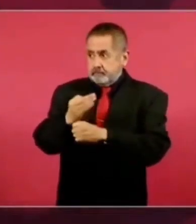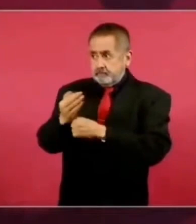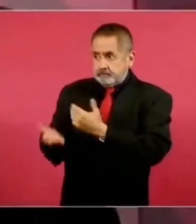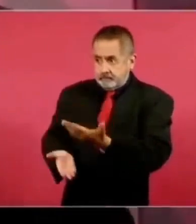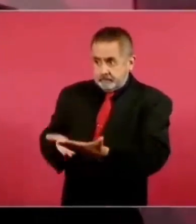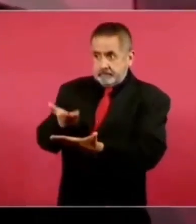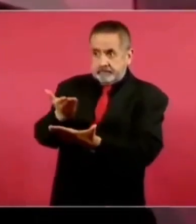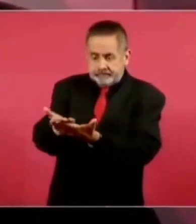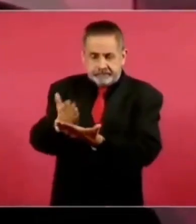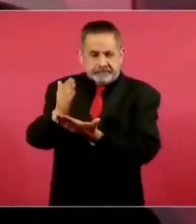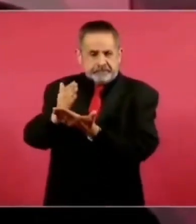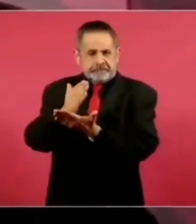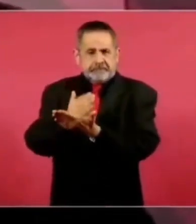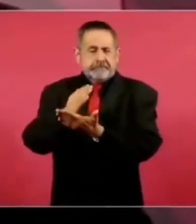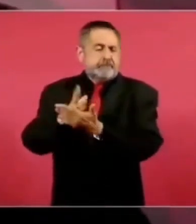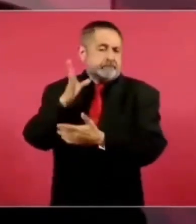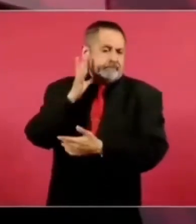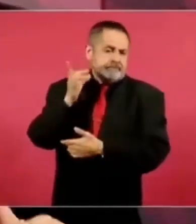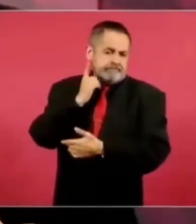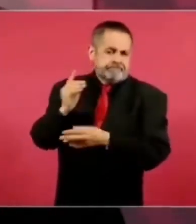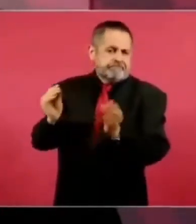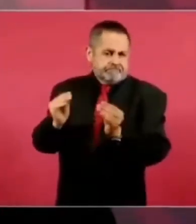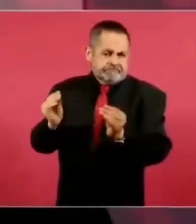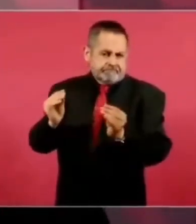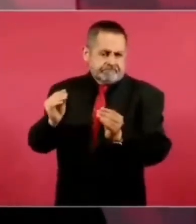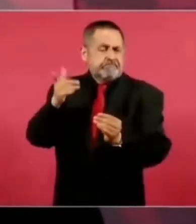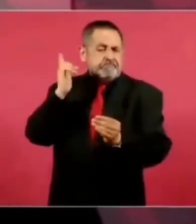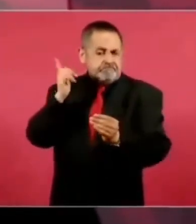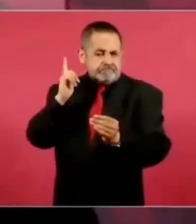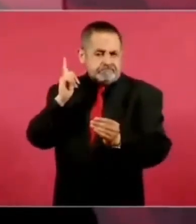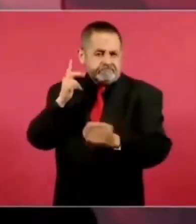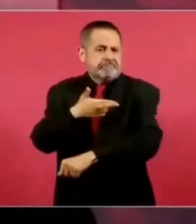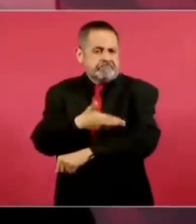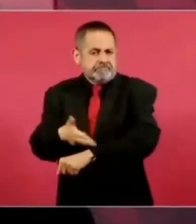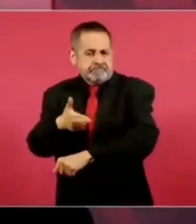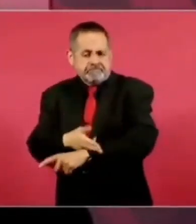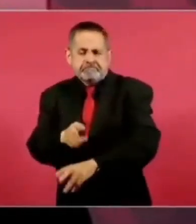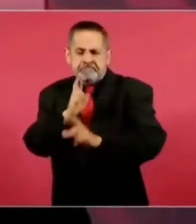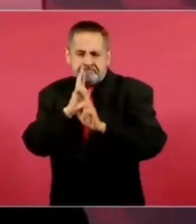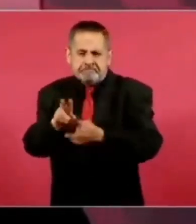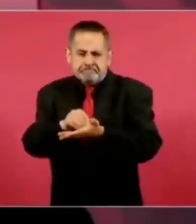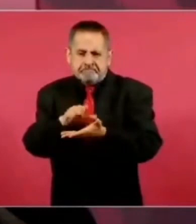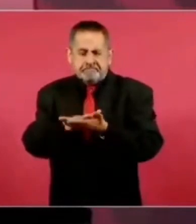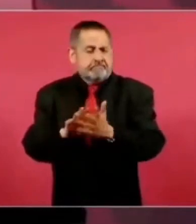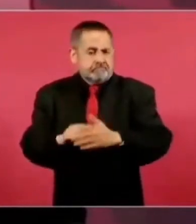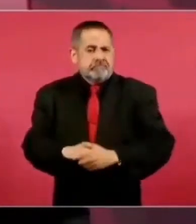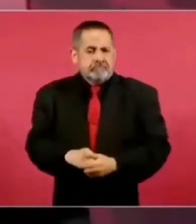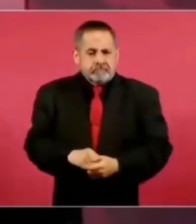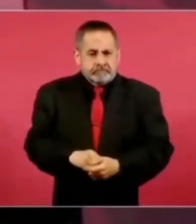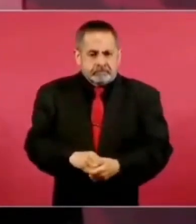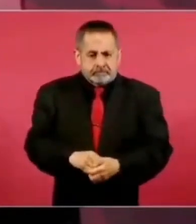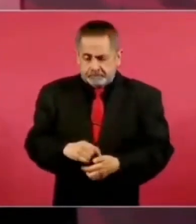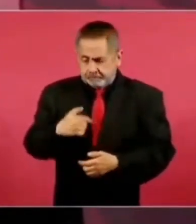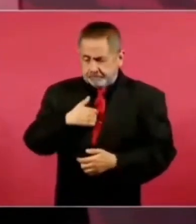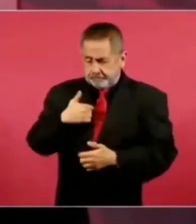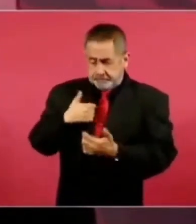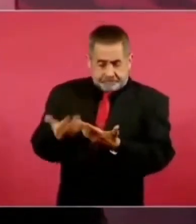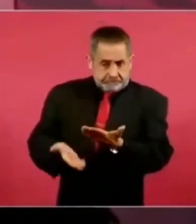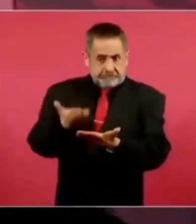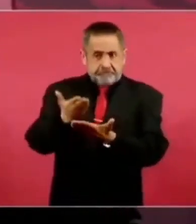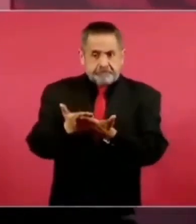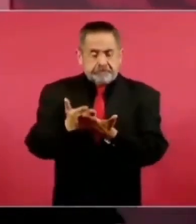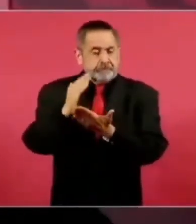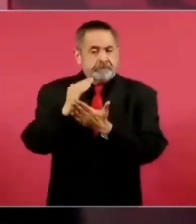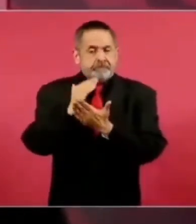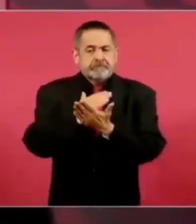siga debatiendo y que se resuelva. El paquete que yo voy a presentar